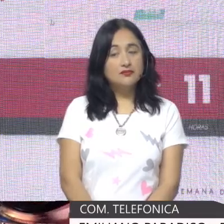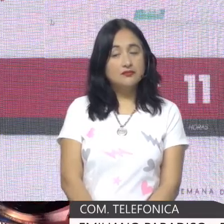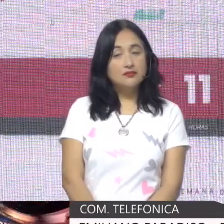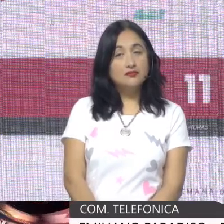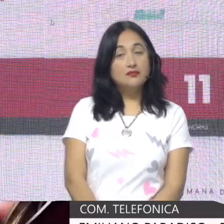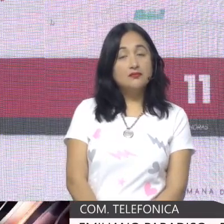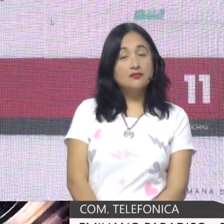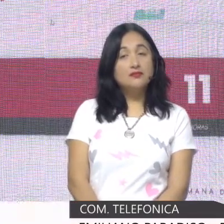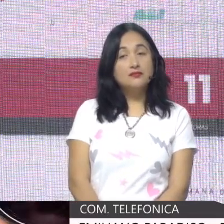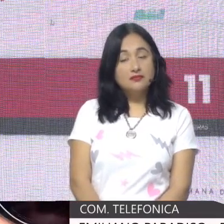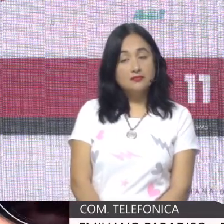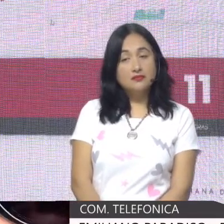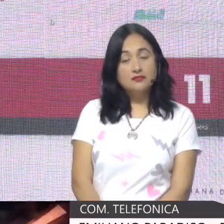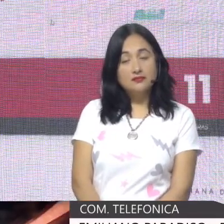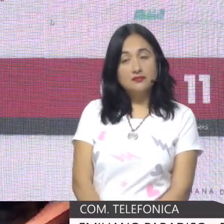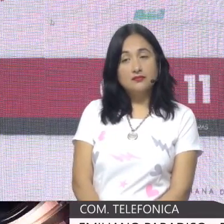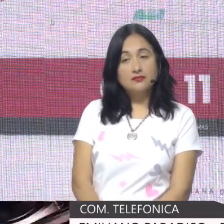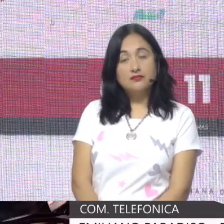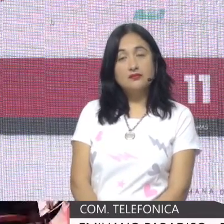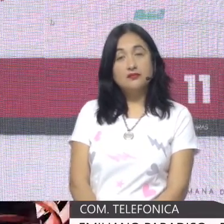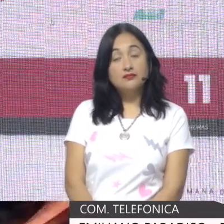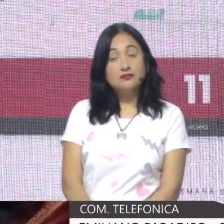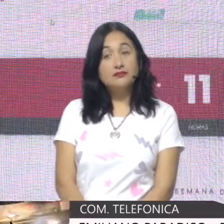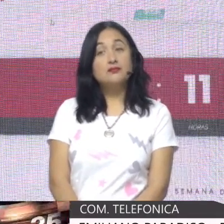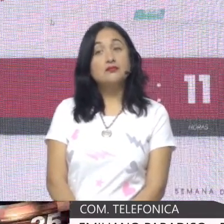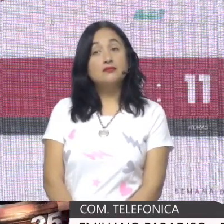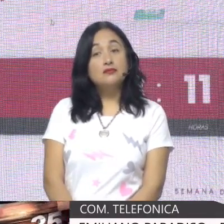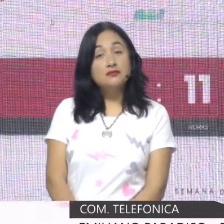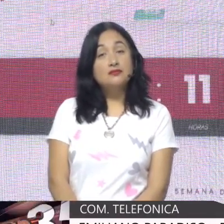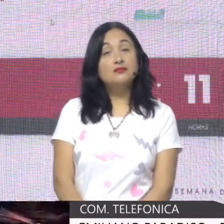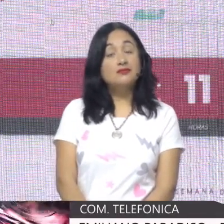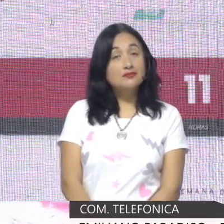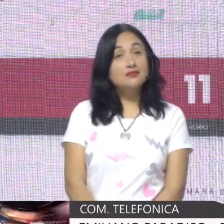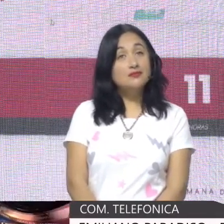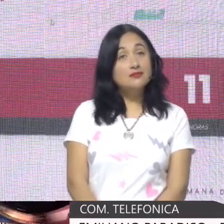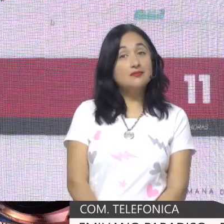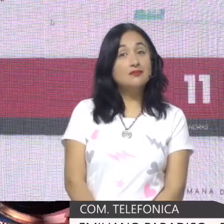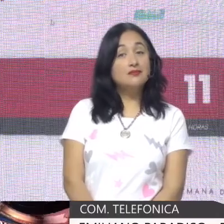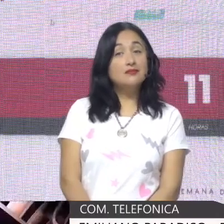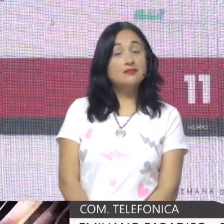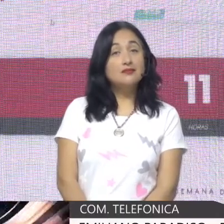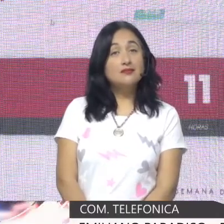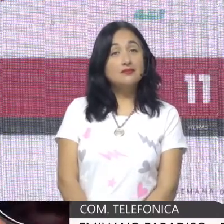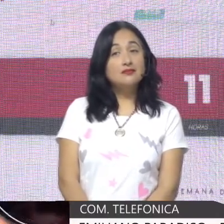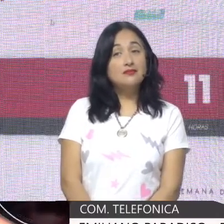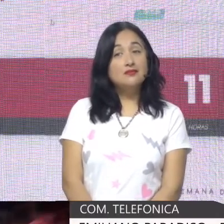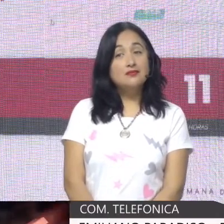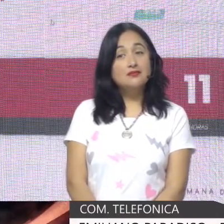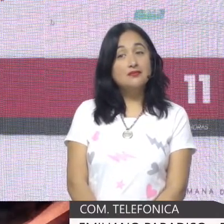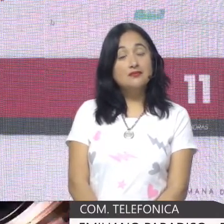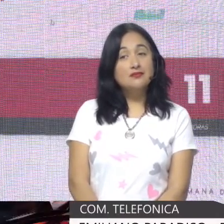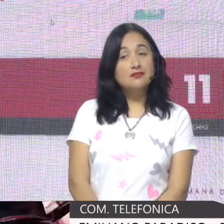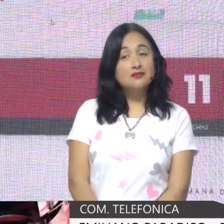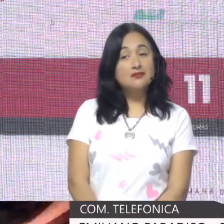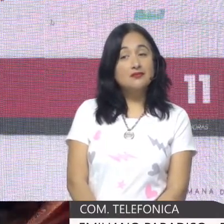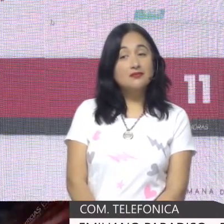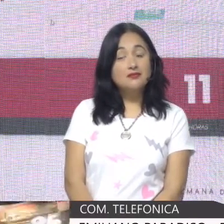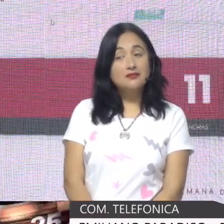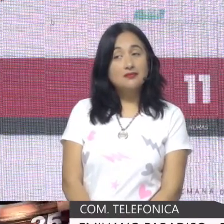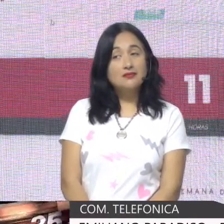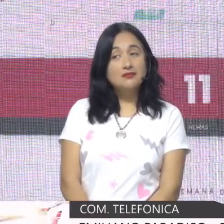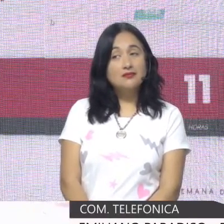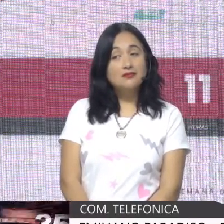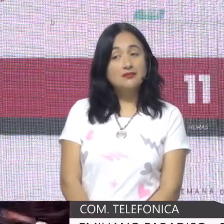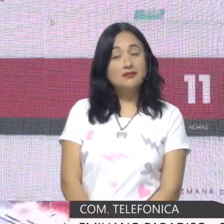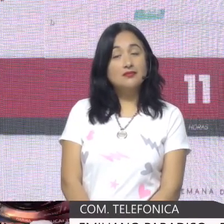vía streaming, vamos a estar desde el dique Punta Negra transmitiendo todo el resumen de la semana, también lo que las